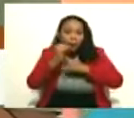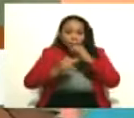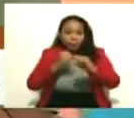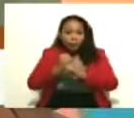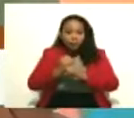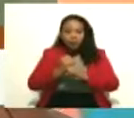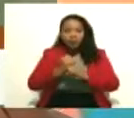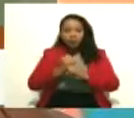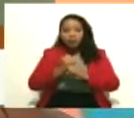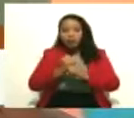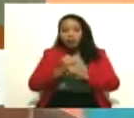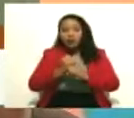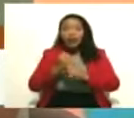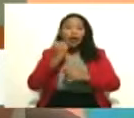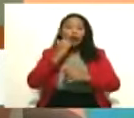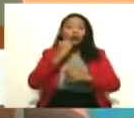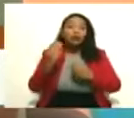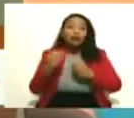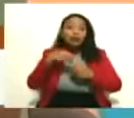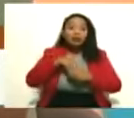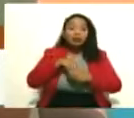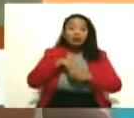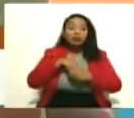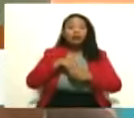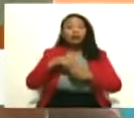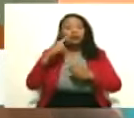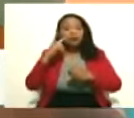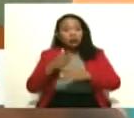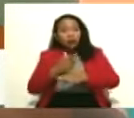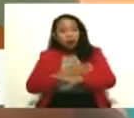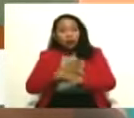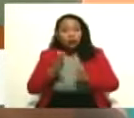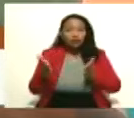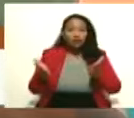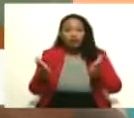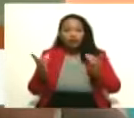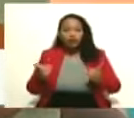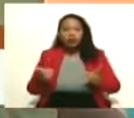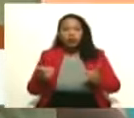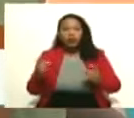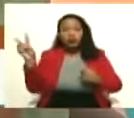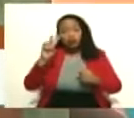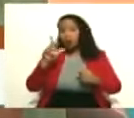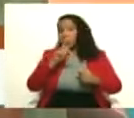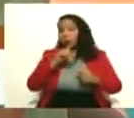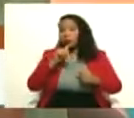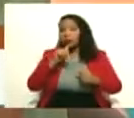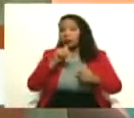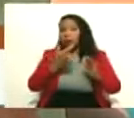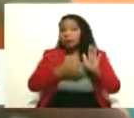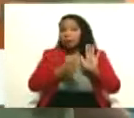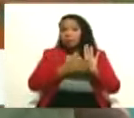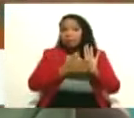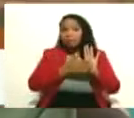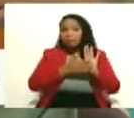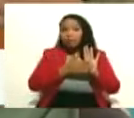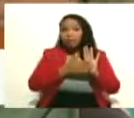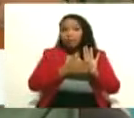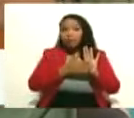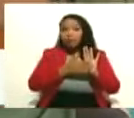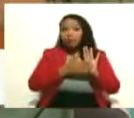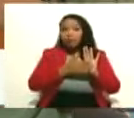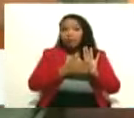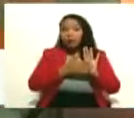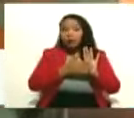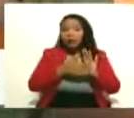Venezuela y tienen una parcialidad previa. Por eso Venezuela no ha reconocido, y para ratificar esta postura, que no sea solamente una